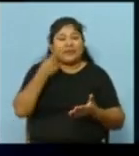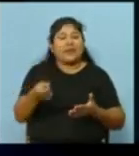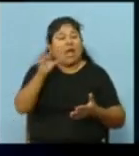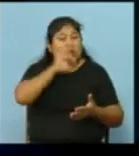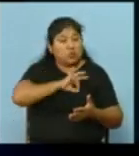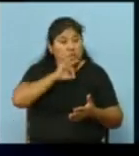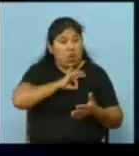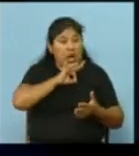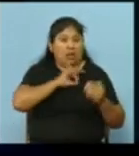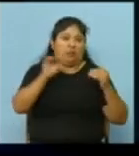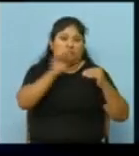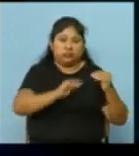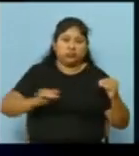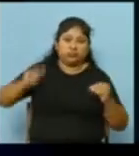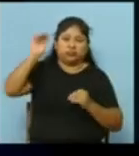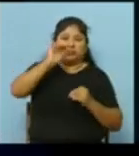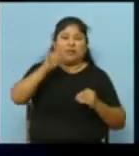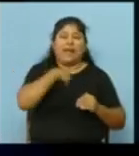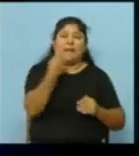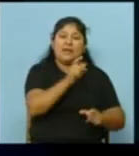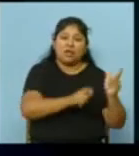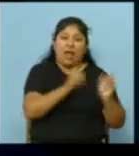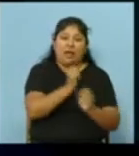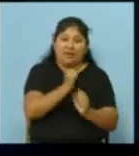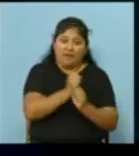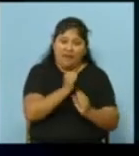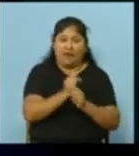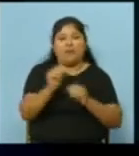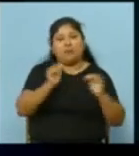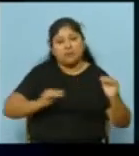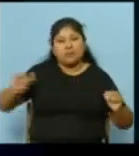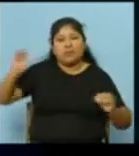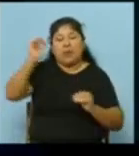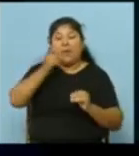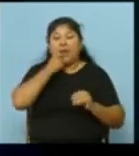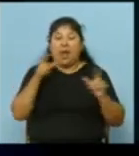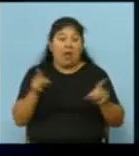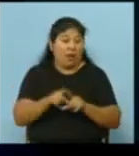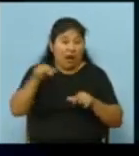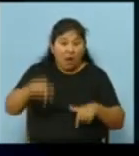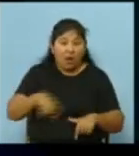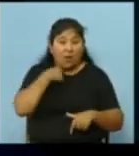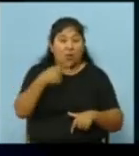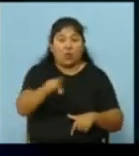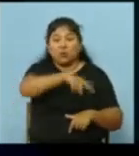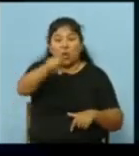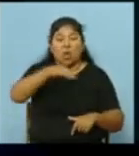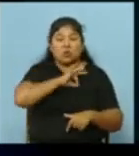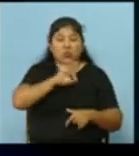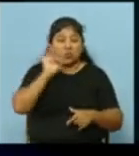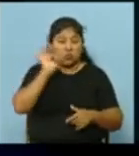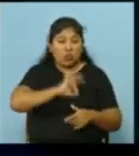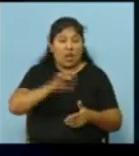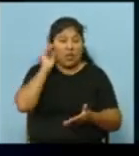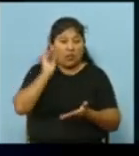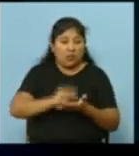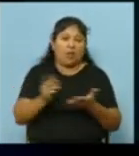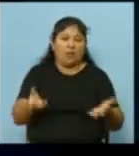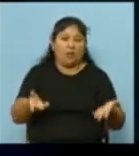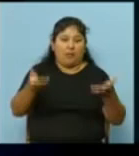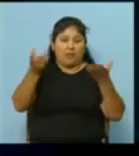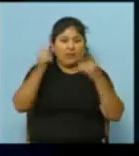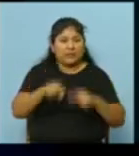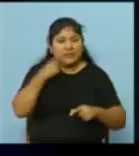por encima lo que gana cualquier trabajador y bueno ahora se dieron un día estas son jujuy como también lo hacen en otras provincias en el congreso nacional y nosotros vamos a seguir